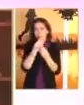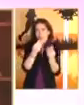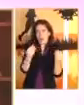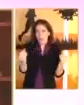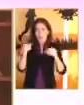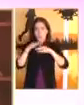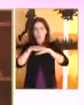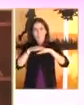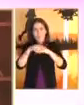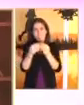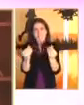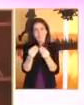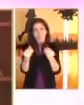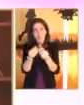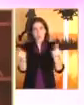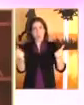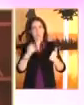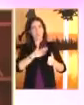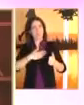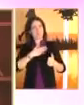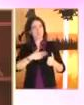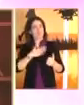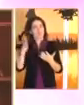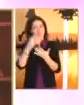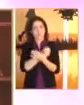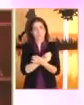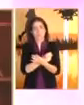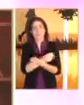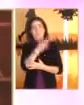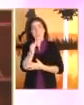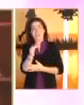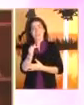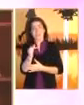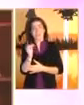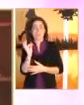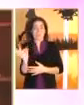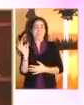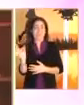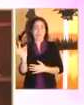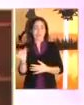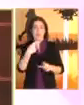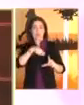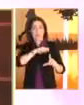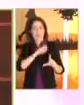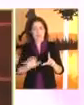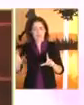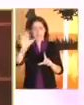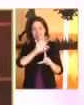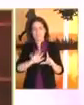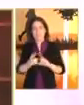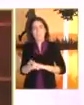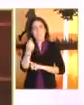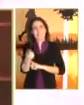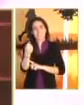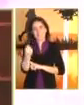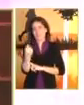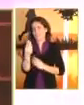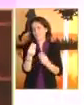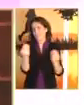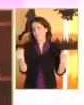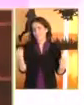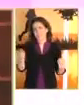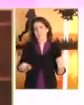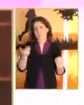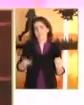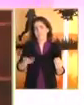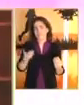que proporcionan. Tenemos una ventaja, es esa, que somos un país con una riqueza pesquera muy importante y por lo tanto